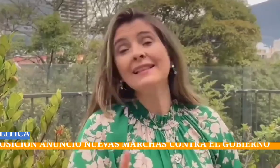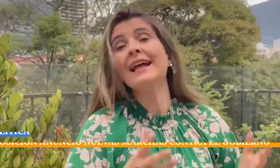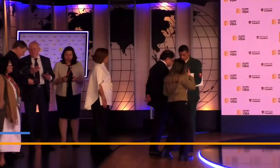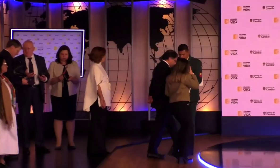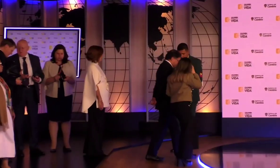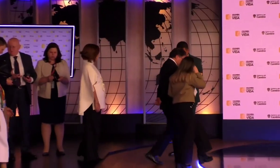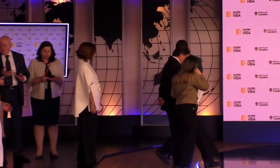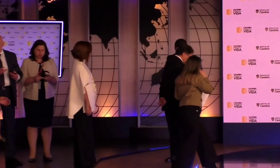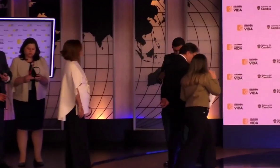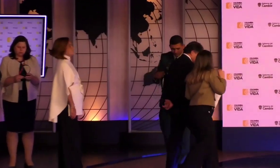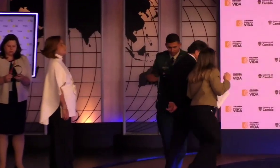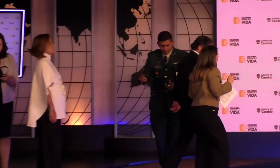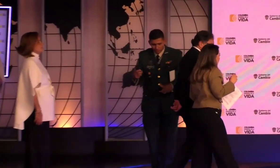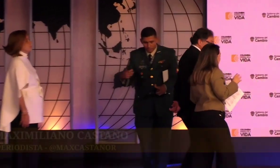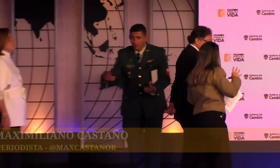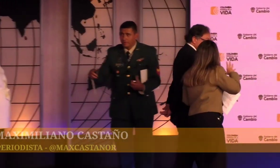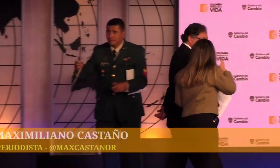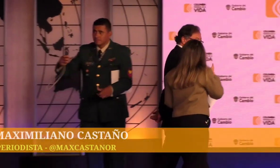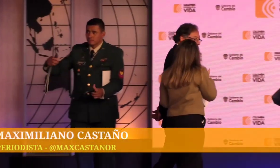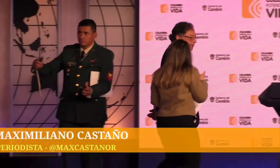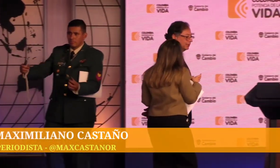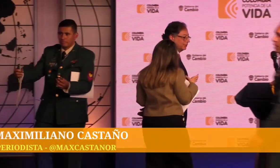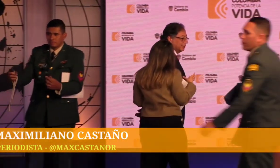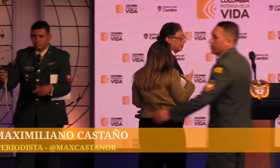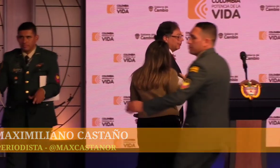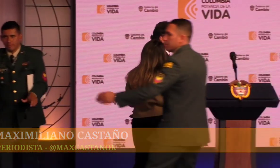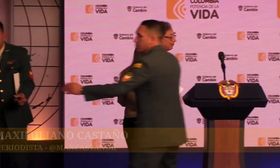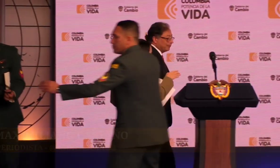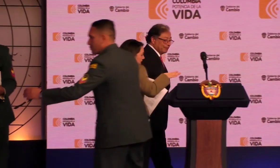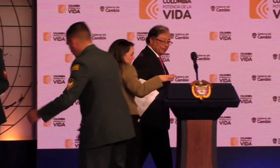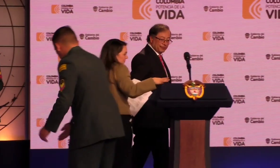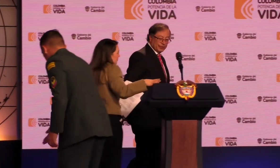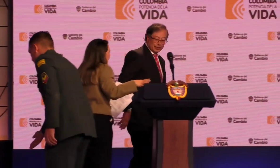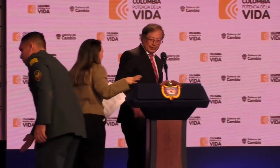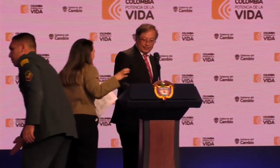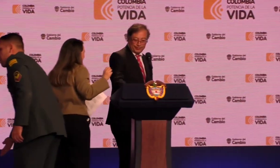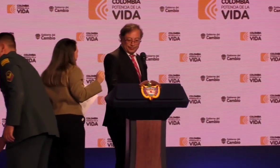movilizaciones y retó al presidente Petro a asistir y verificar él mismo la realidad.